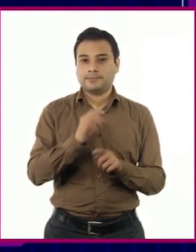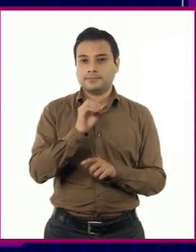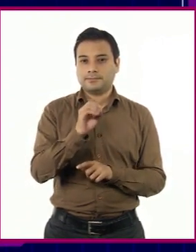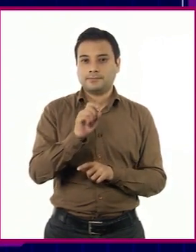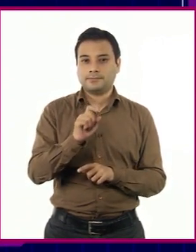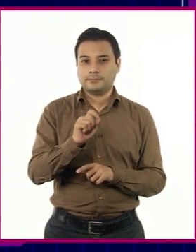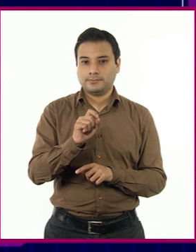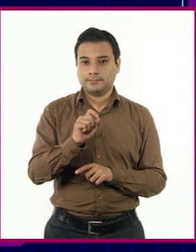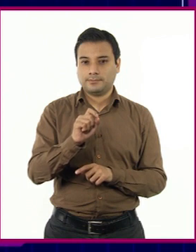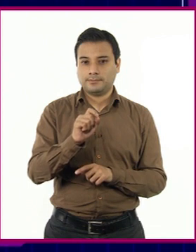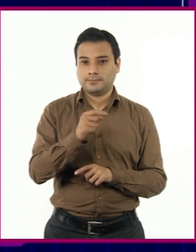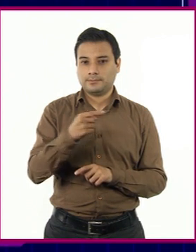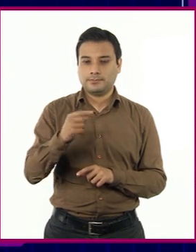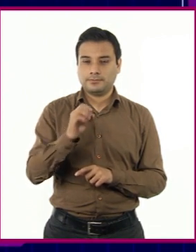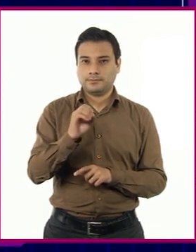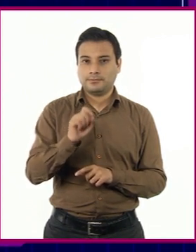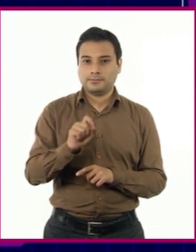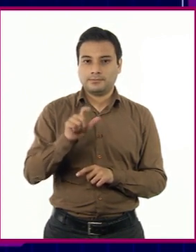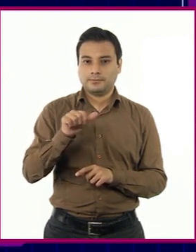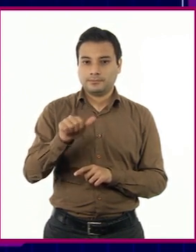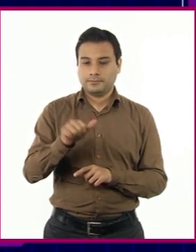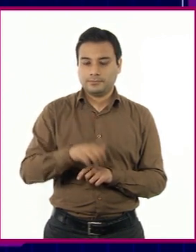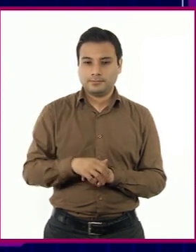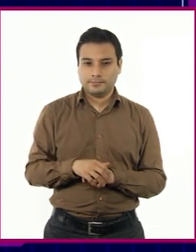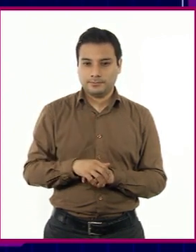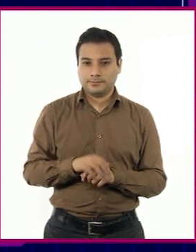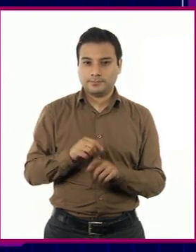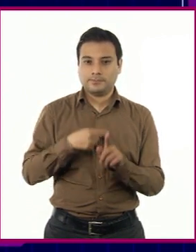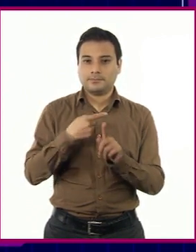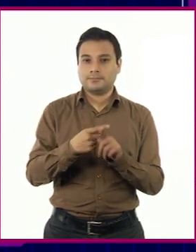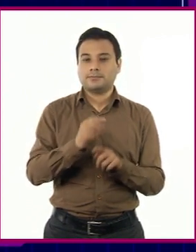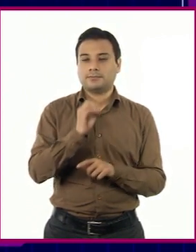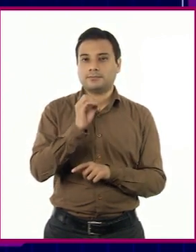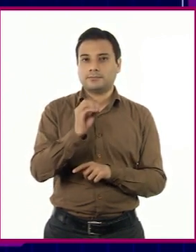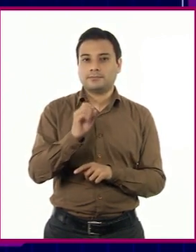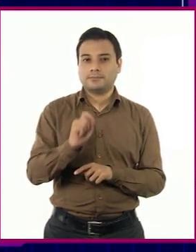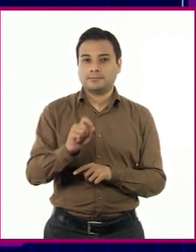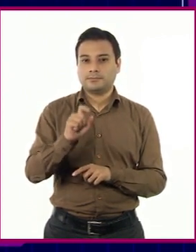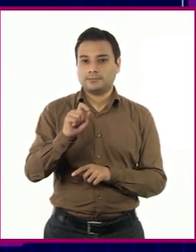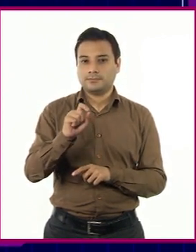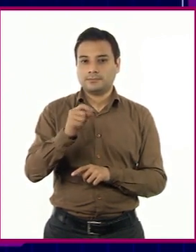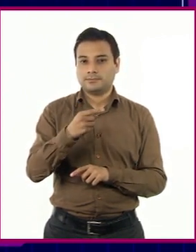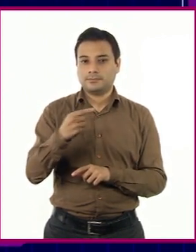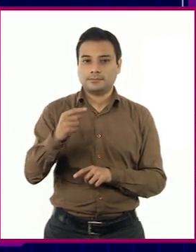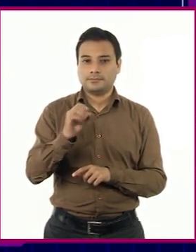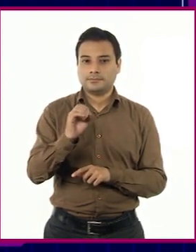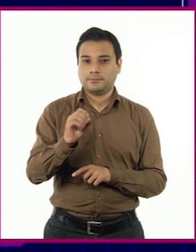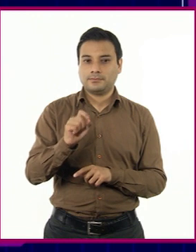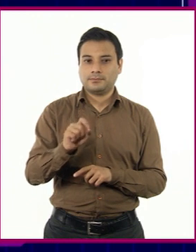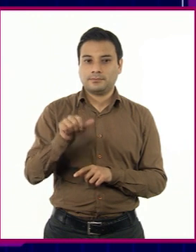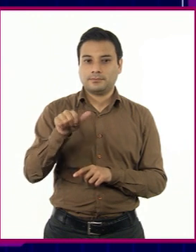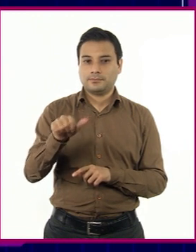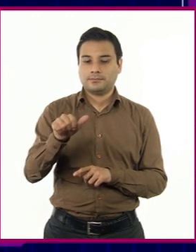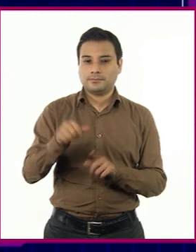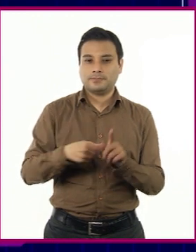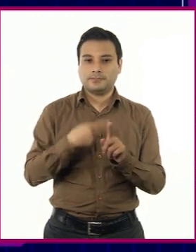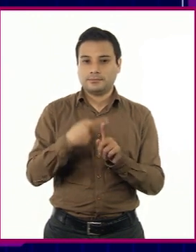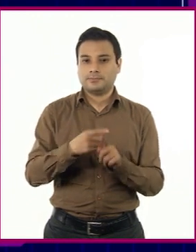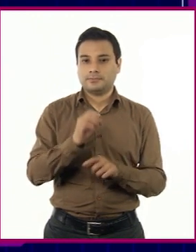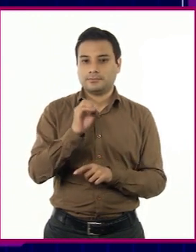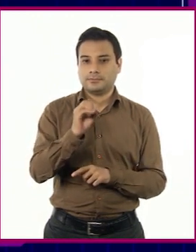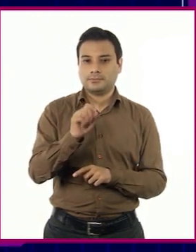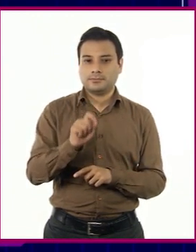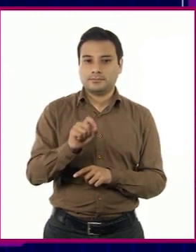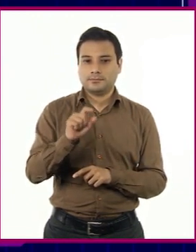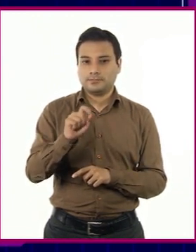más el valor absoluto de 0.20 menos 0.16 más el valor absoluto de 0.20 menos 0.16